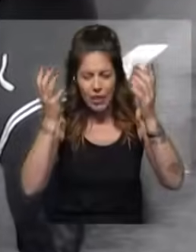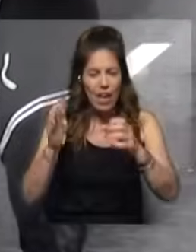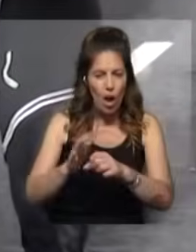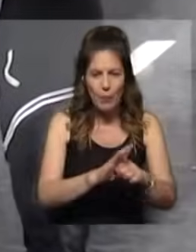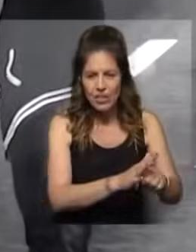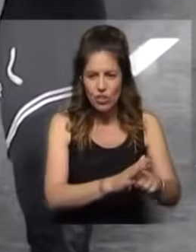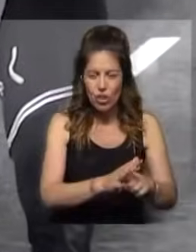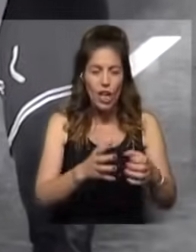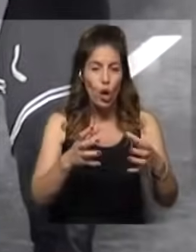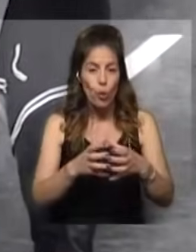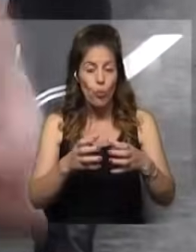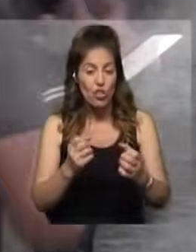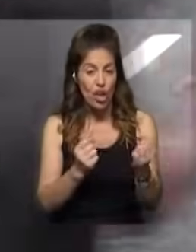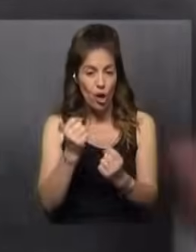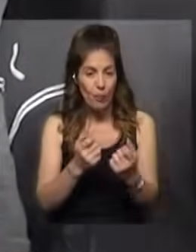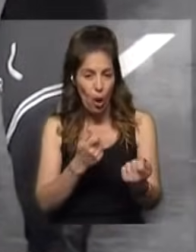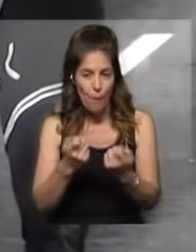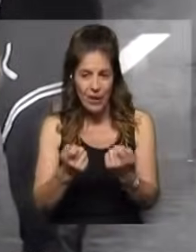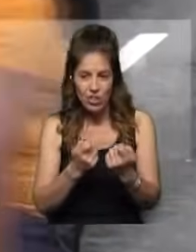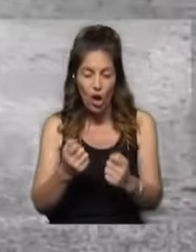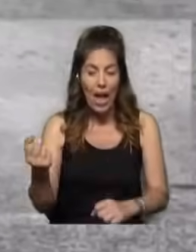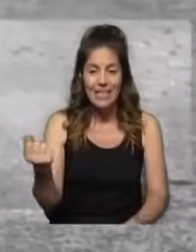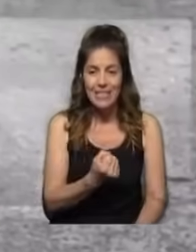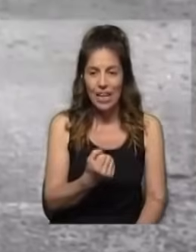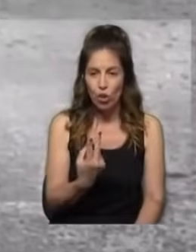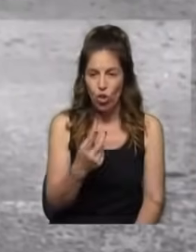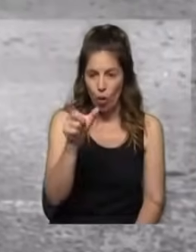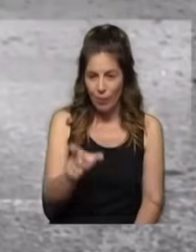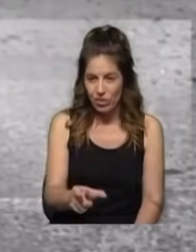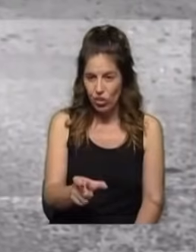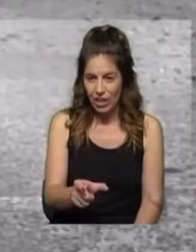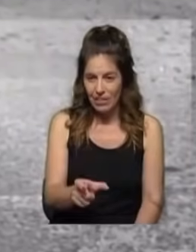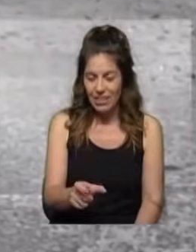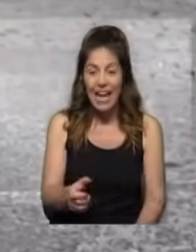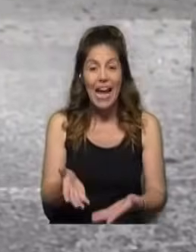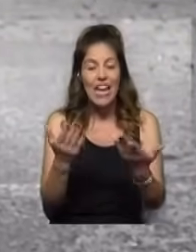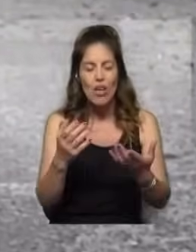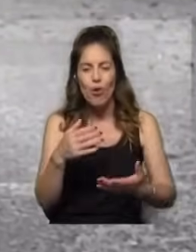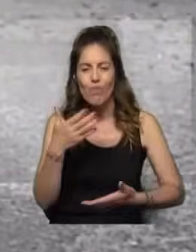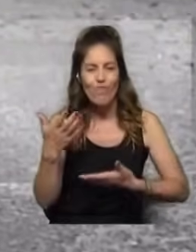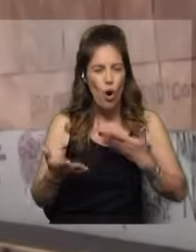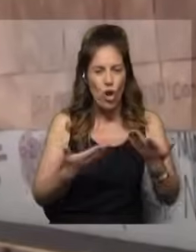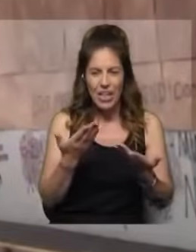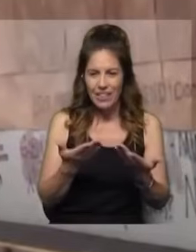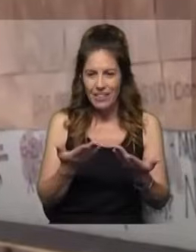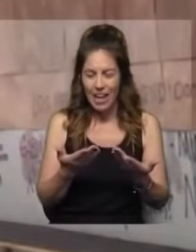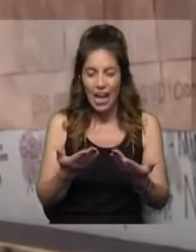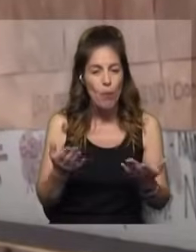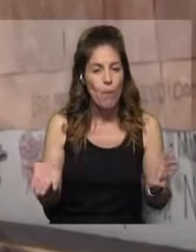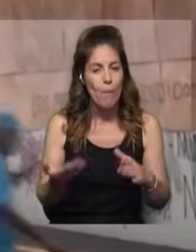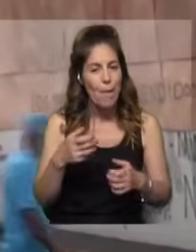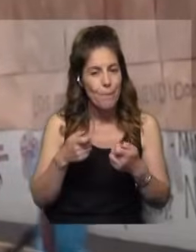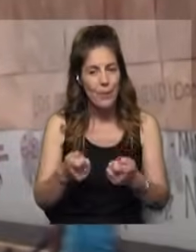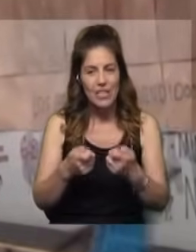presión de grupos económicos así como el asesinato de dos personas en un piquete elevó el descontento a un nuevo nivel Y puso más